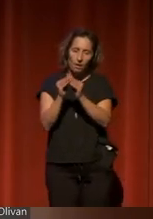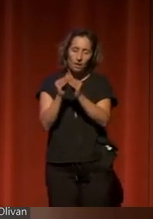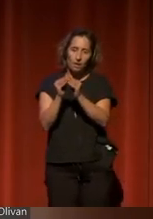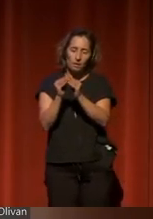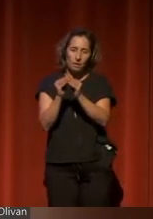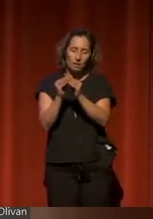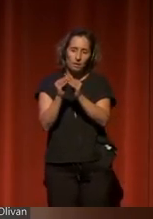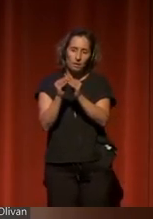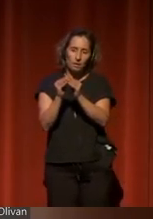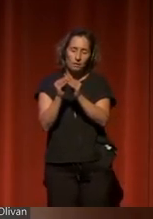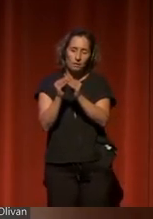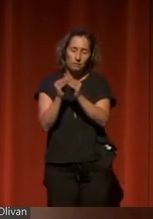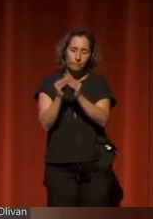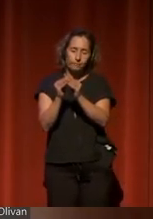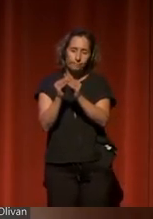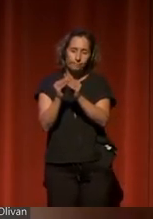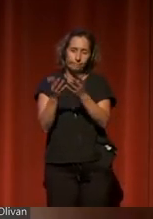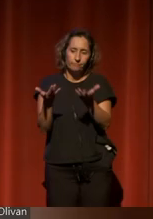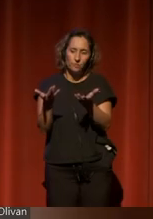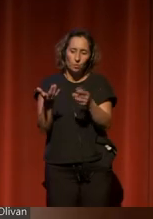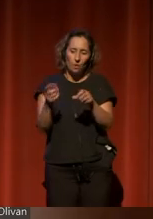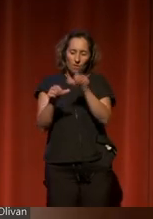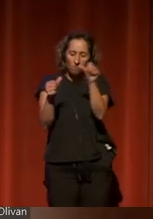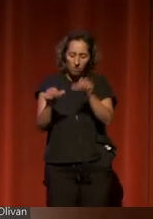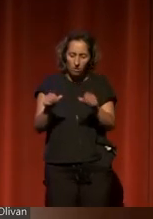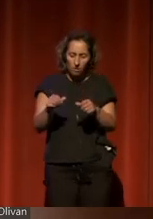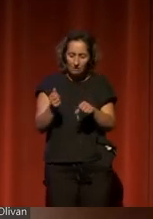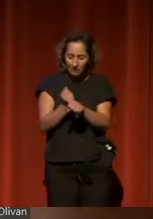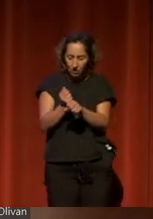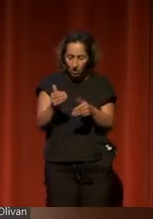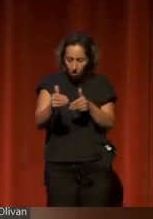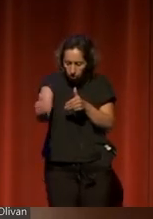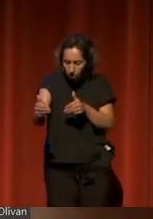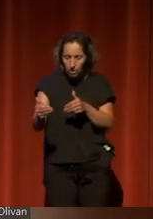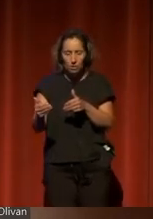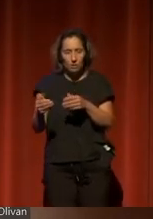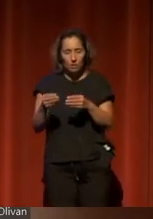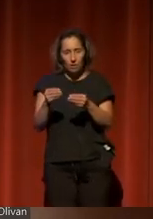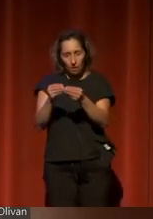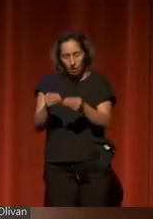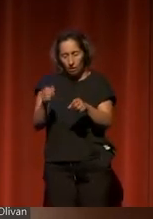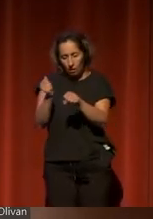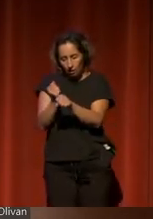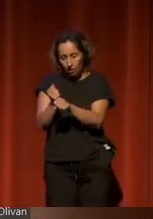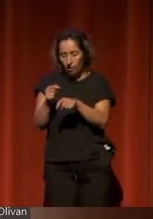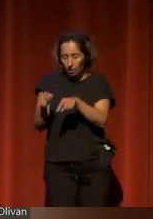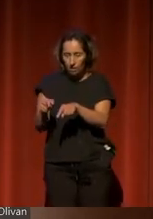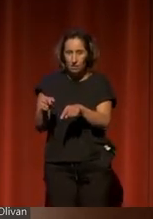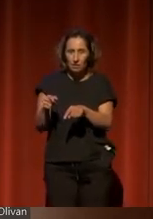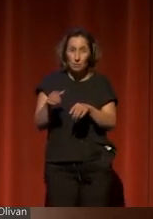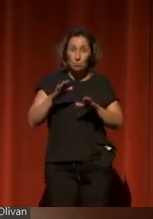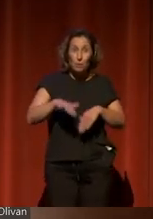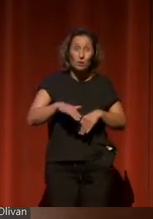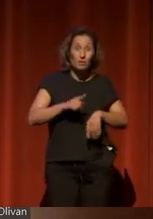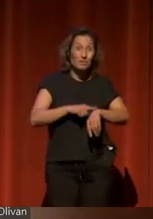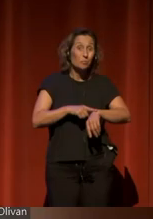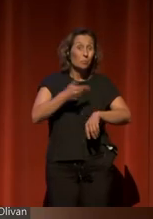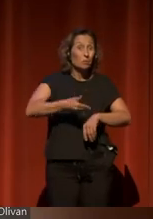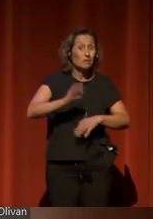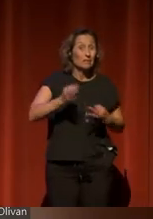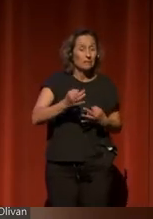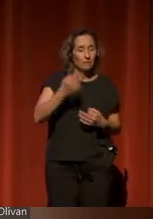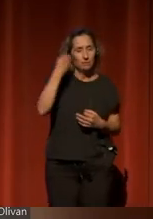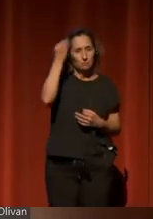de de de itinerarios etcétera y Estamos perdiendo poco tiempo en lo importante que es pensar que es afectarnos que es